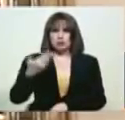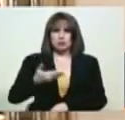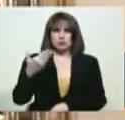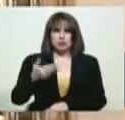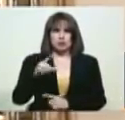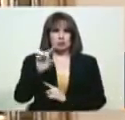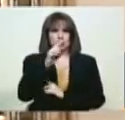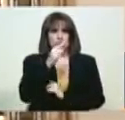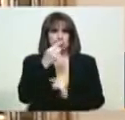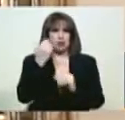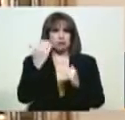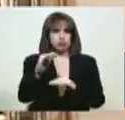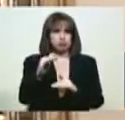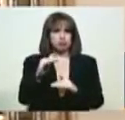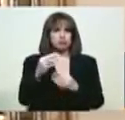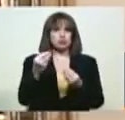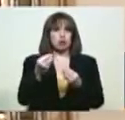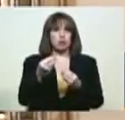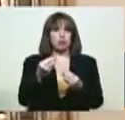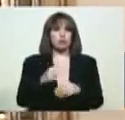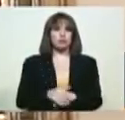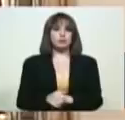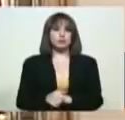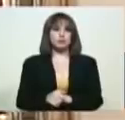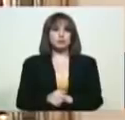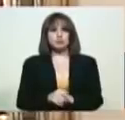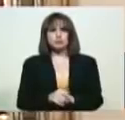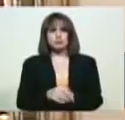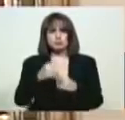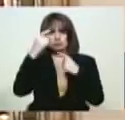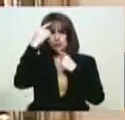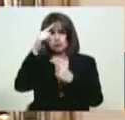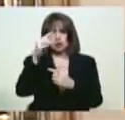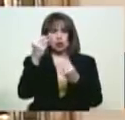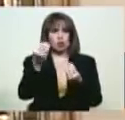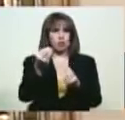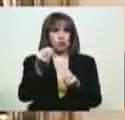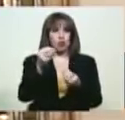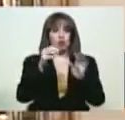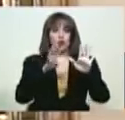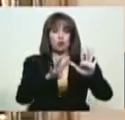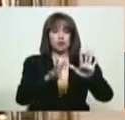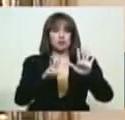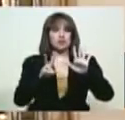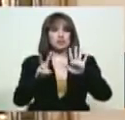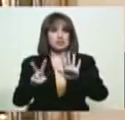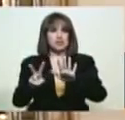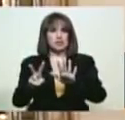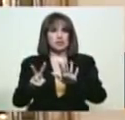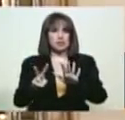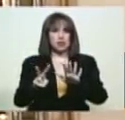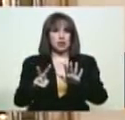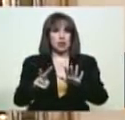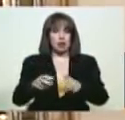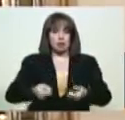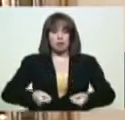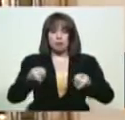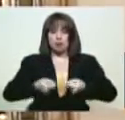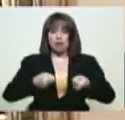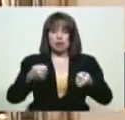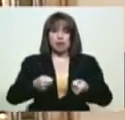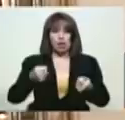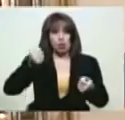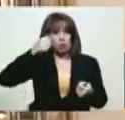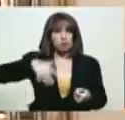primera fase de la gran operación. La meta es llegar a 97 mercados a nivel